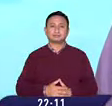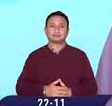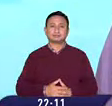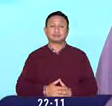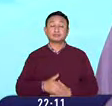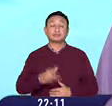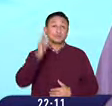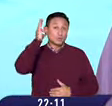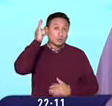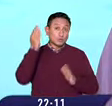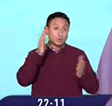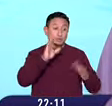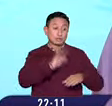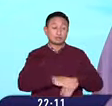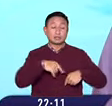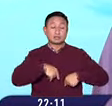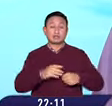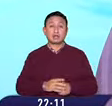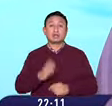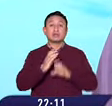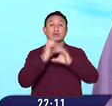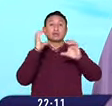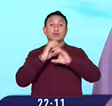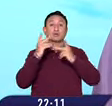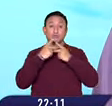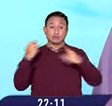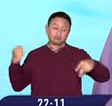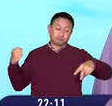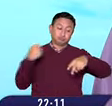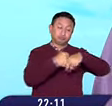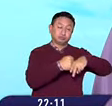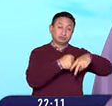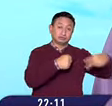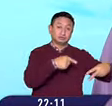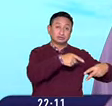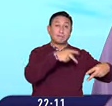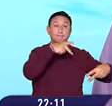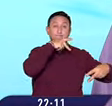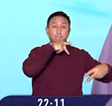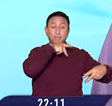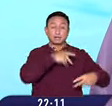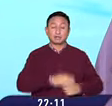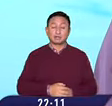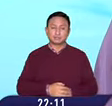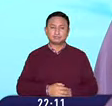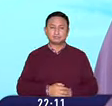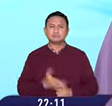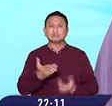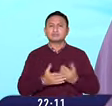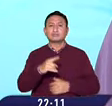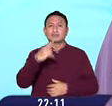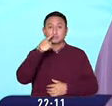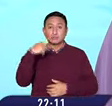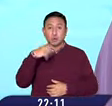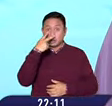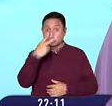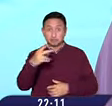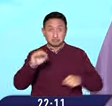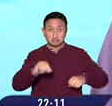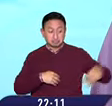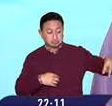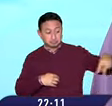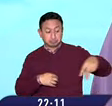Una mujer murió tras ser atropellada por un bus de transporte público en Puerto Viejo, provincia de Manabí. Al parecer, el conductor no se percató